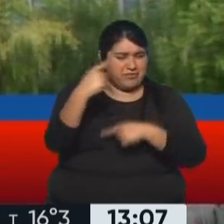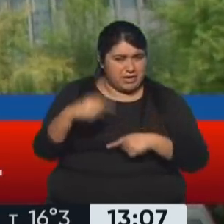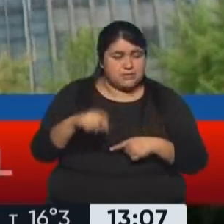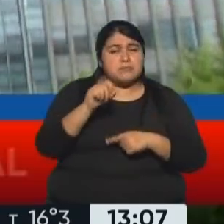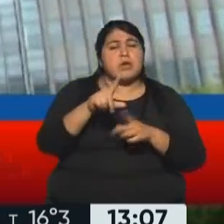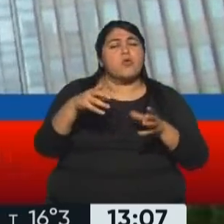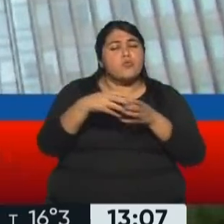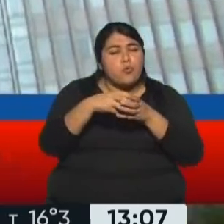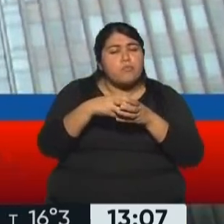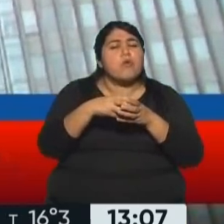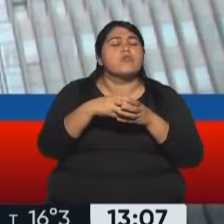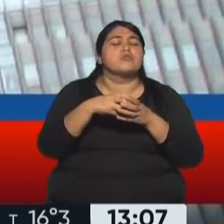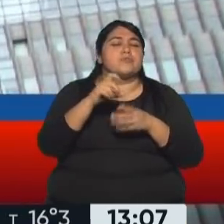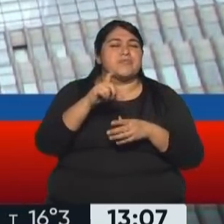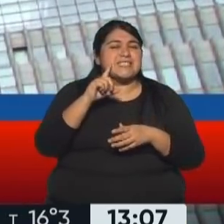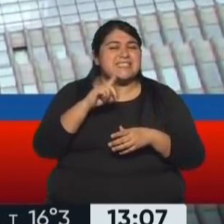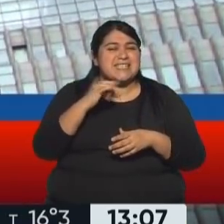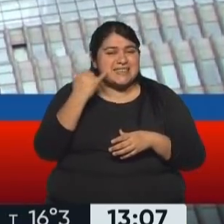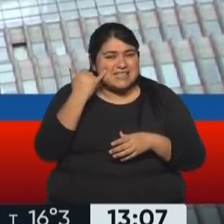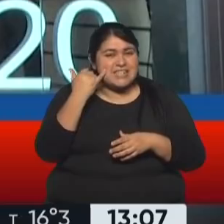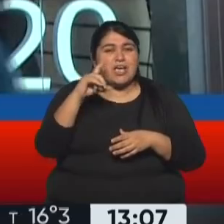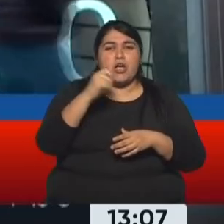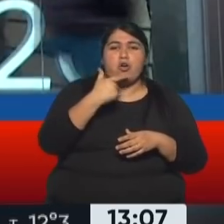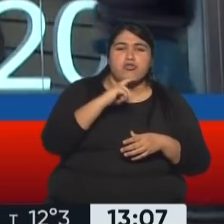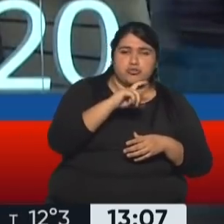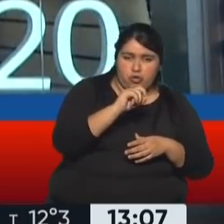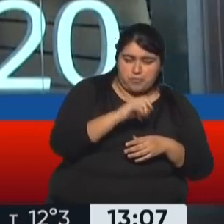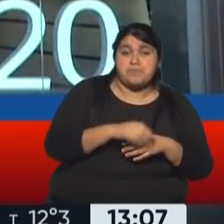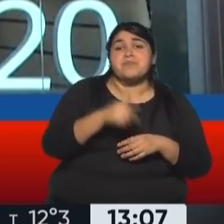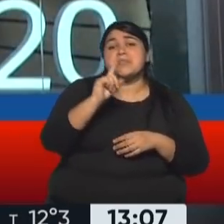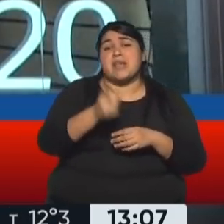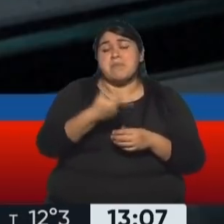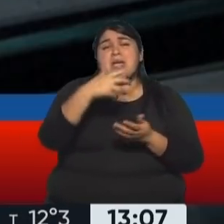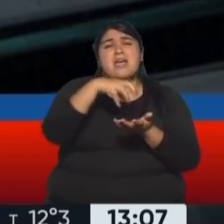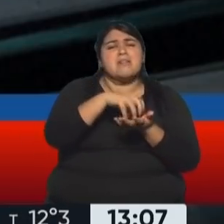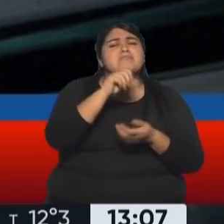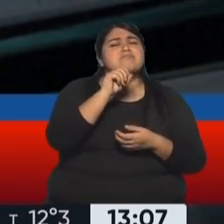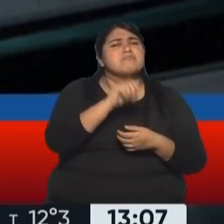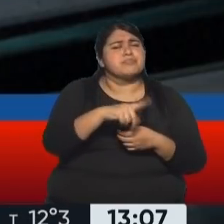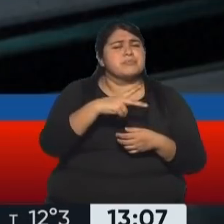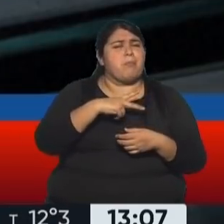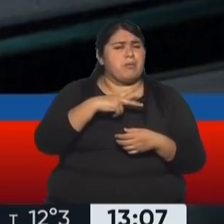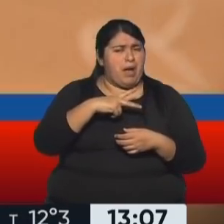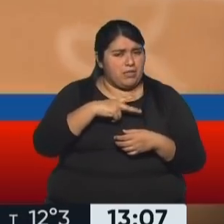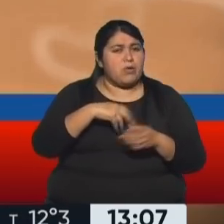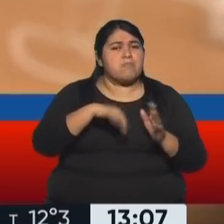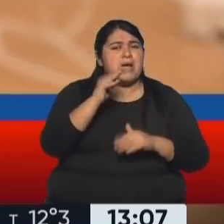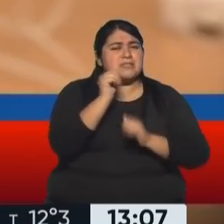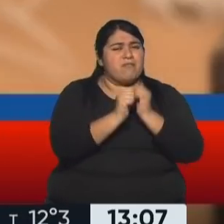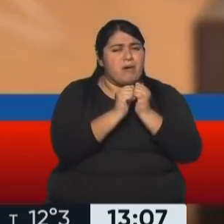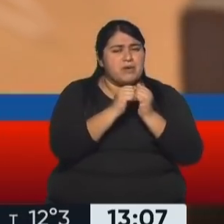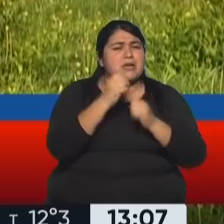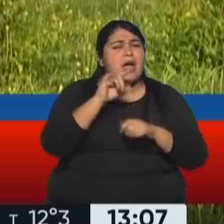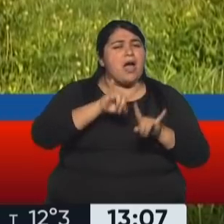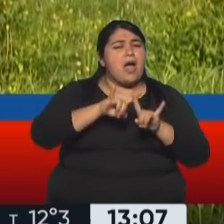grupos Sinopec, CITIC, Sinochem y Costco. Cuenta además con un dinámico sector privado en el que se destacan empresas